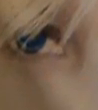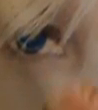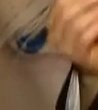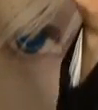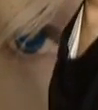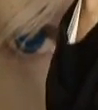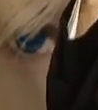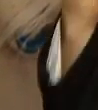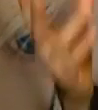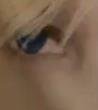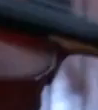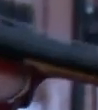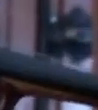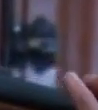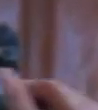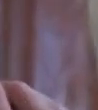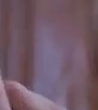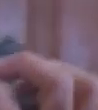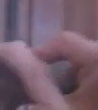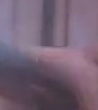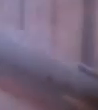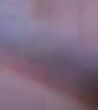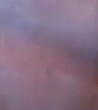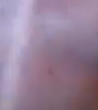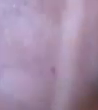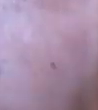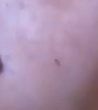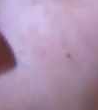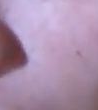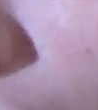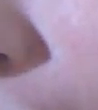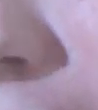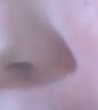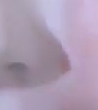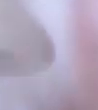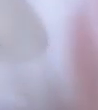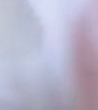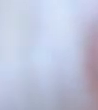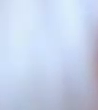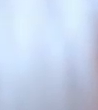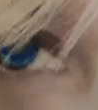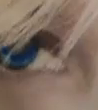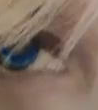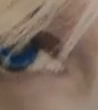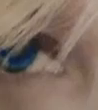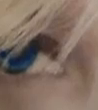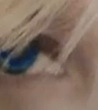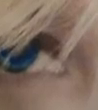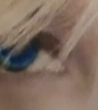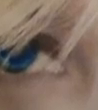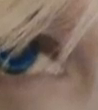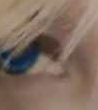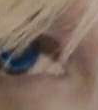una rosa. Esta curta é a segunda que Roberto Lolo filma en Sarria, a súa terra natal. Que la premisa, aparte